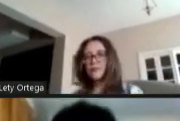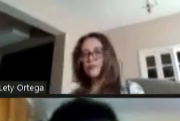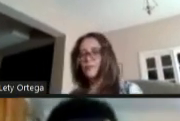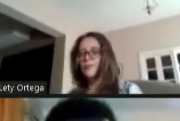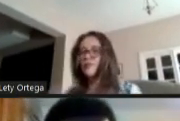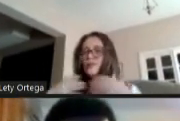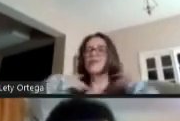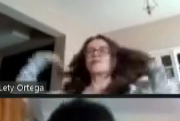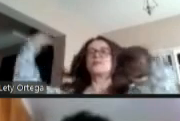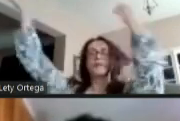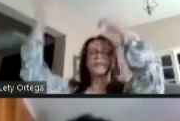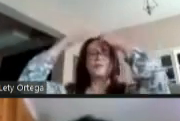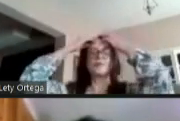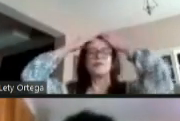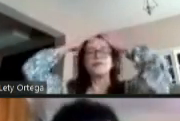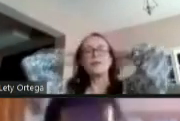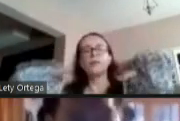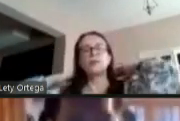Muy bien.